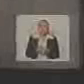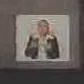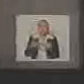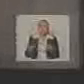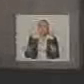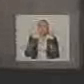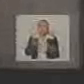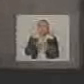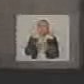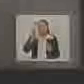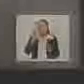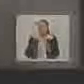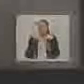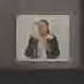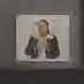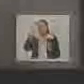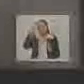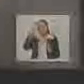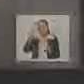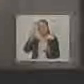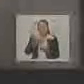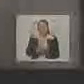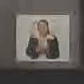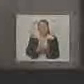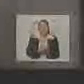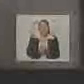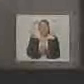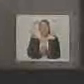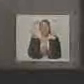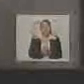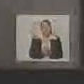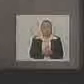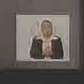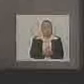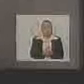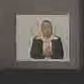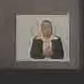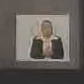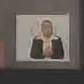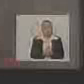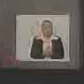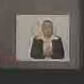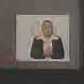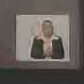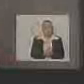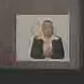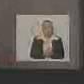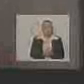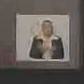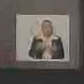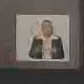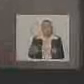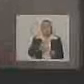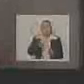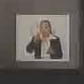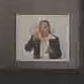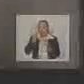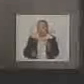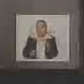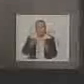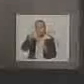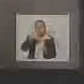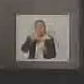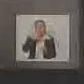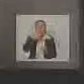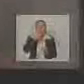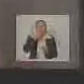damos por cerrado la bolsa de tiempo. Continuamos con la fase de cierre. Recordamos que tienen un minuto para